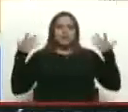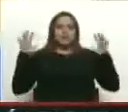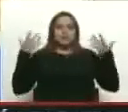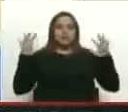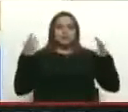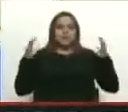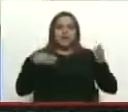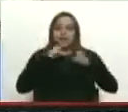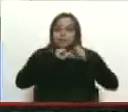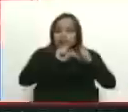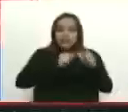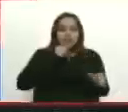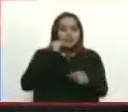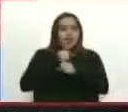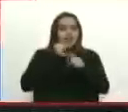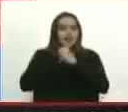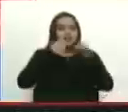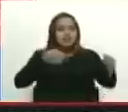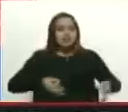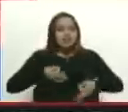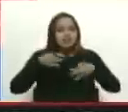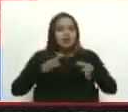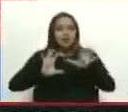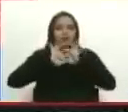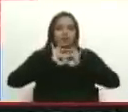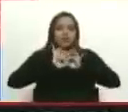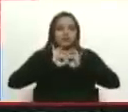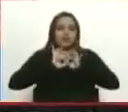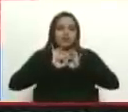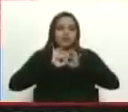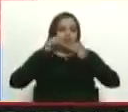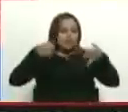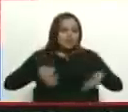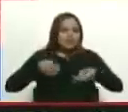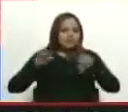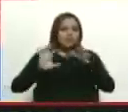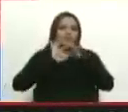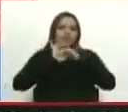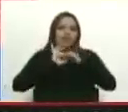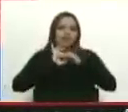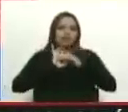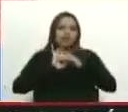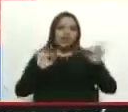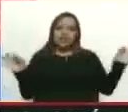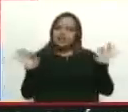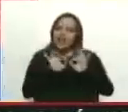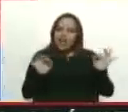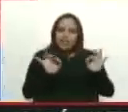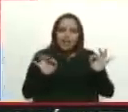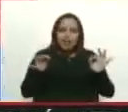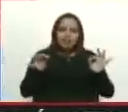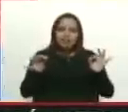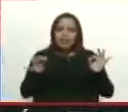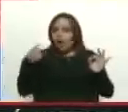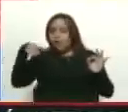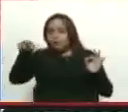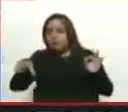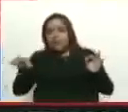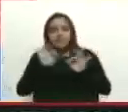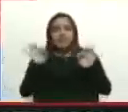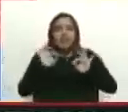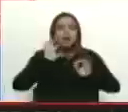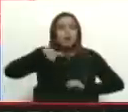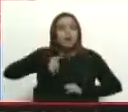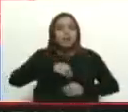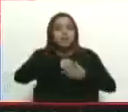A seguir trabajando siempre en unidad. Siempre en unidad. Nada ni nadie nos debe sacar de